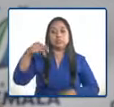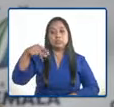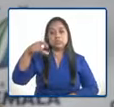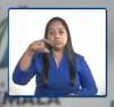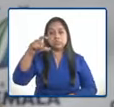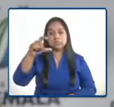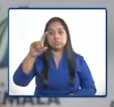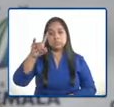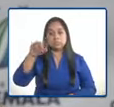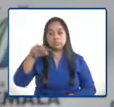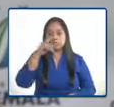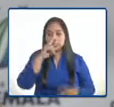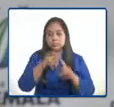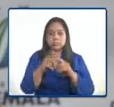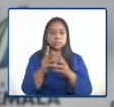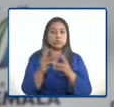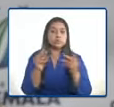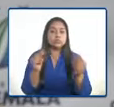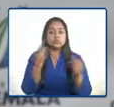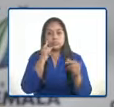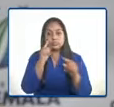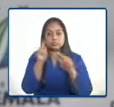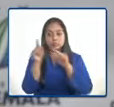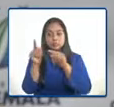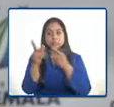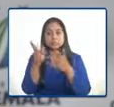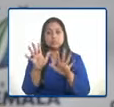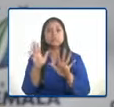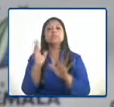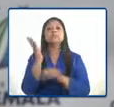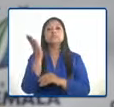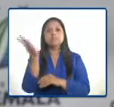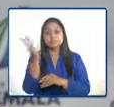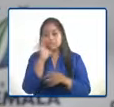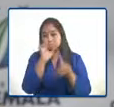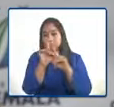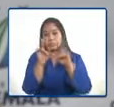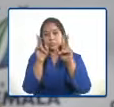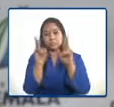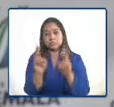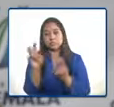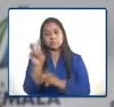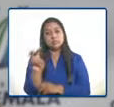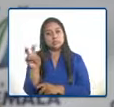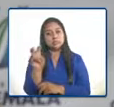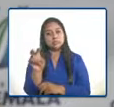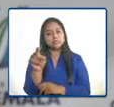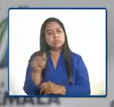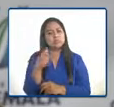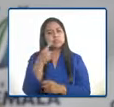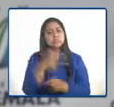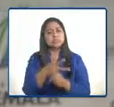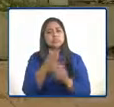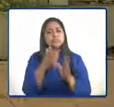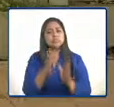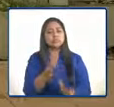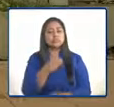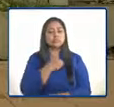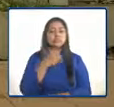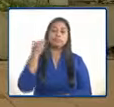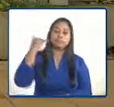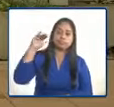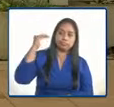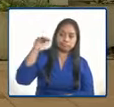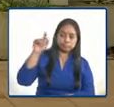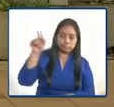darle solución también a la petición de mucho tema de turismo, tanto del guatemalteco que viaja